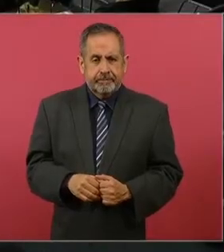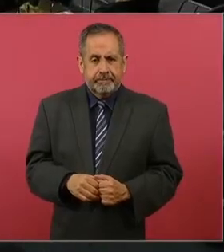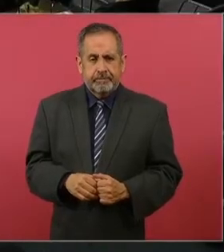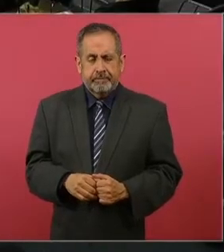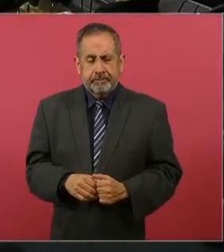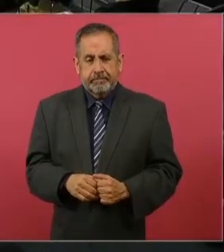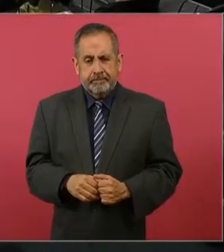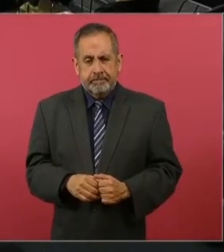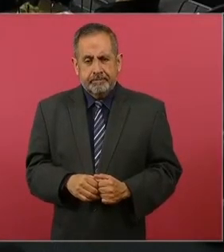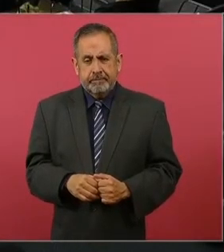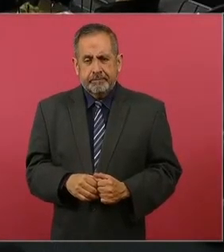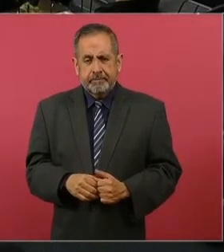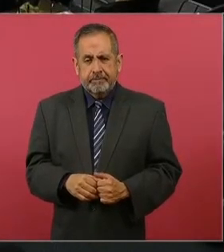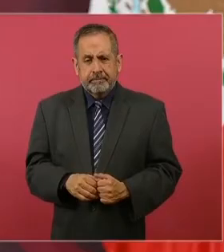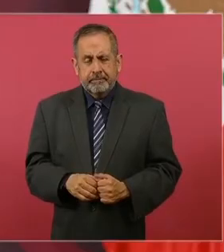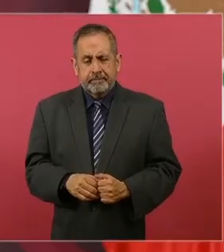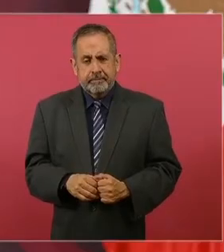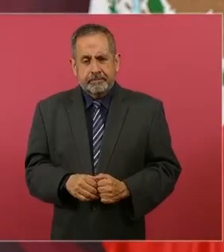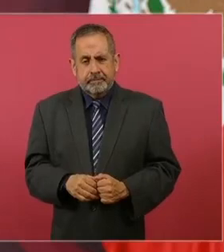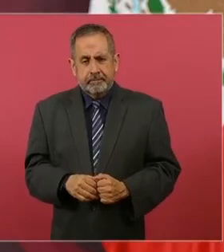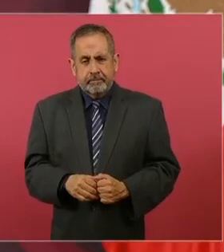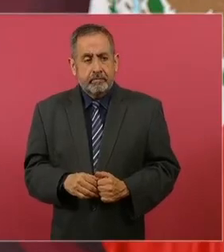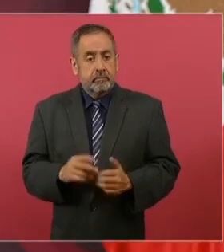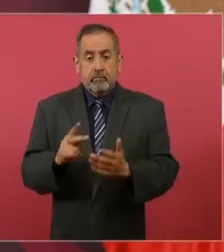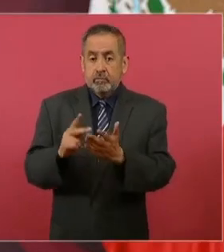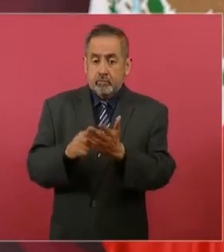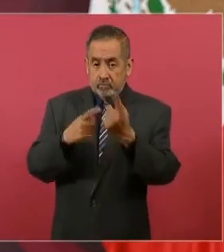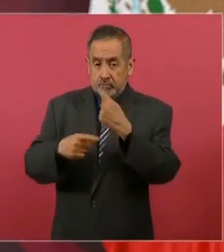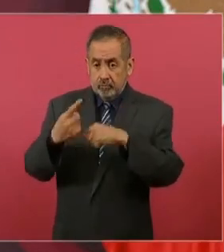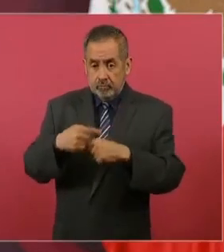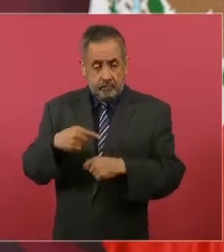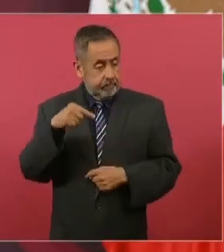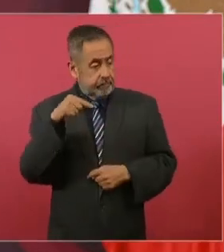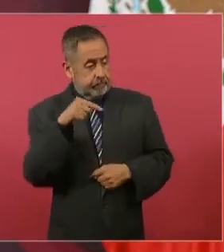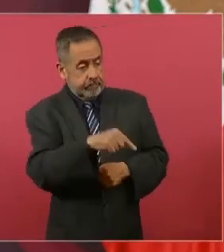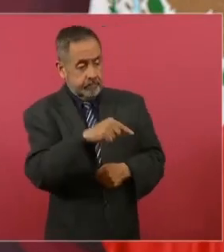permitir que regrese un gobierno